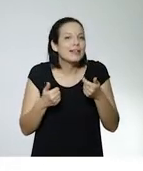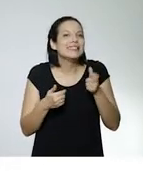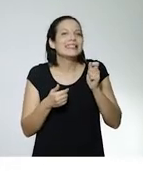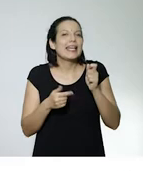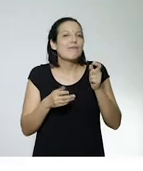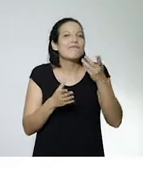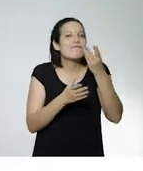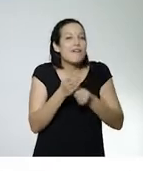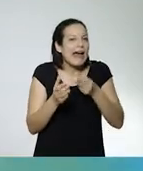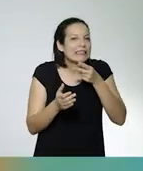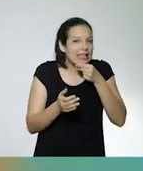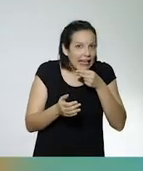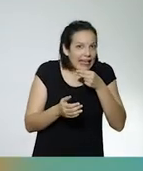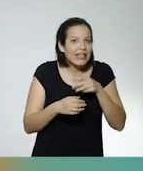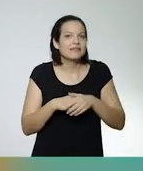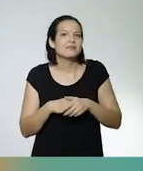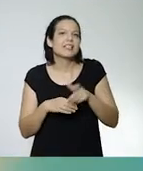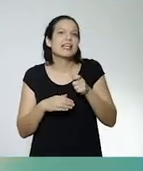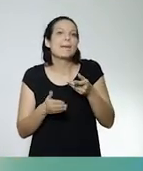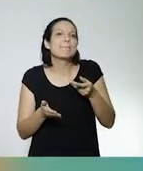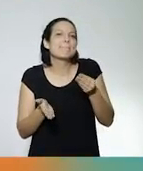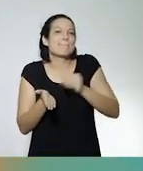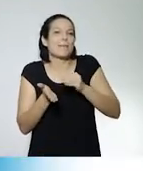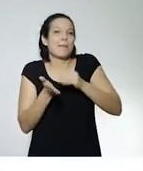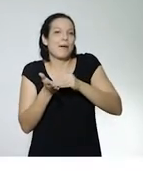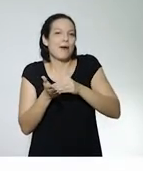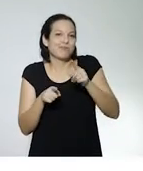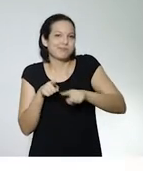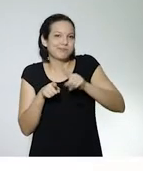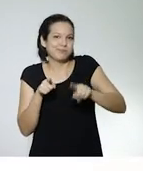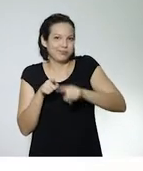sin equivocarse o mayor cantidad de veces.